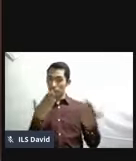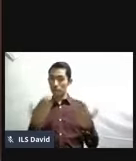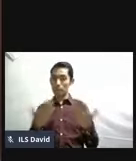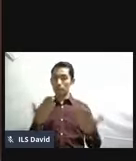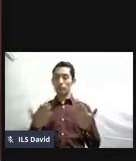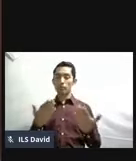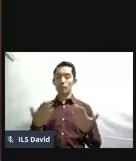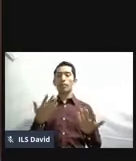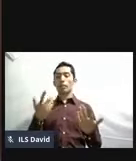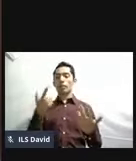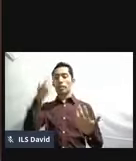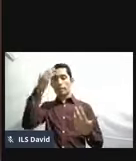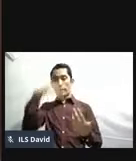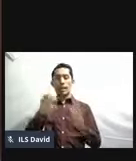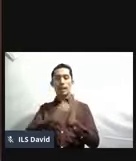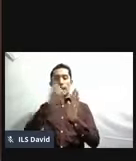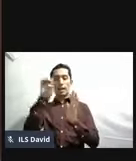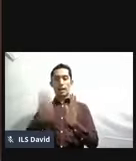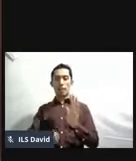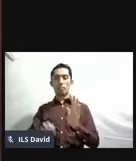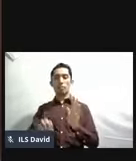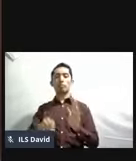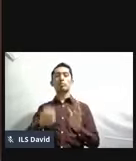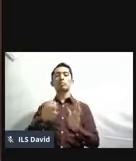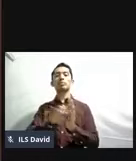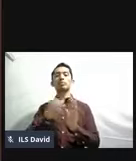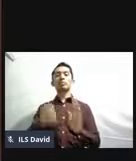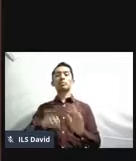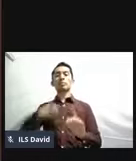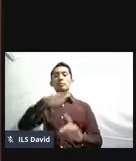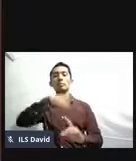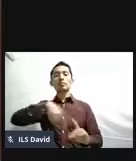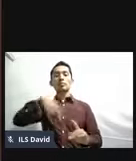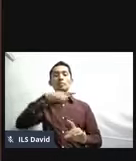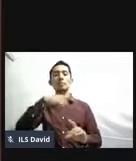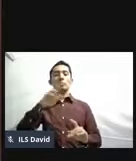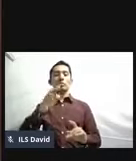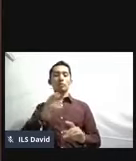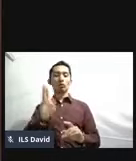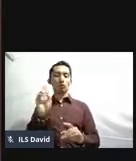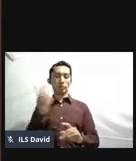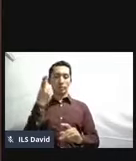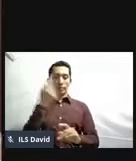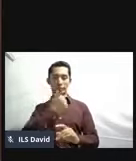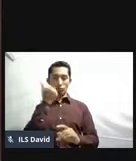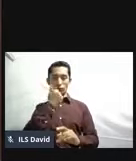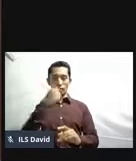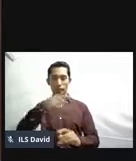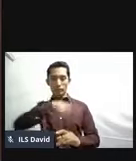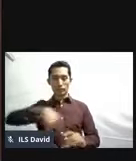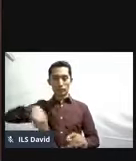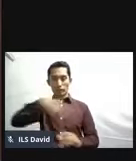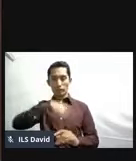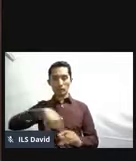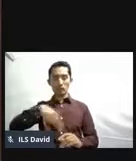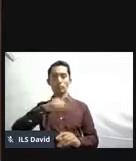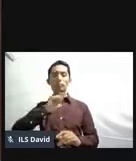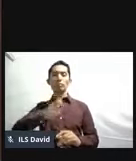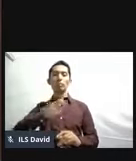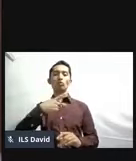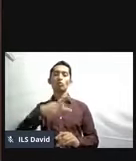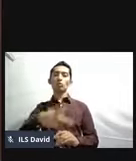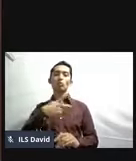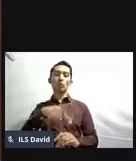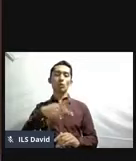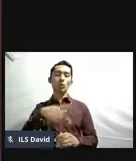por ejemplo, este grupo etario de universitarias y universitarios, entre la obligación o el deberismo